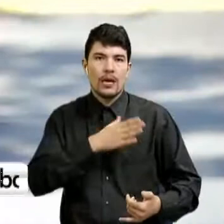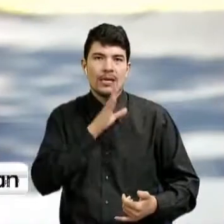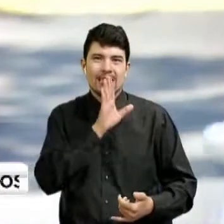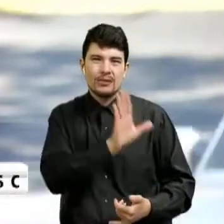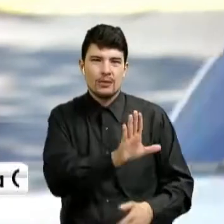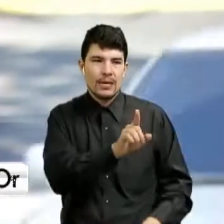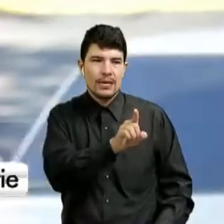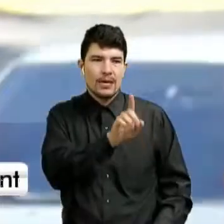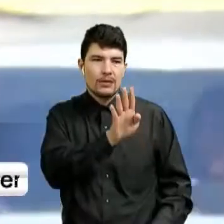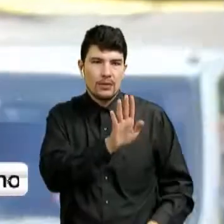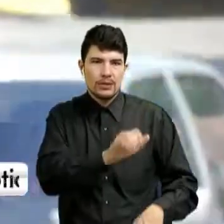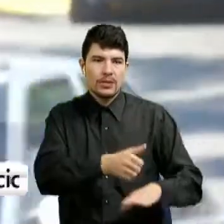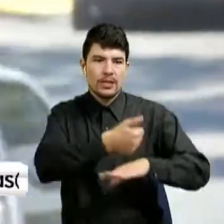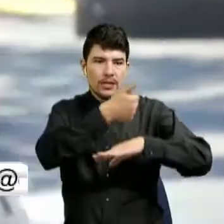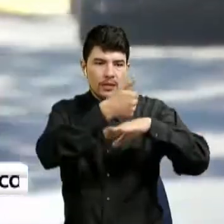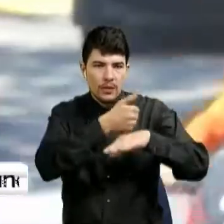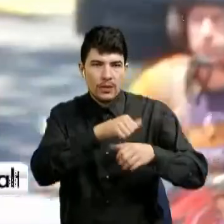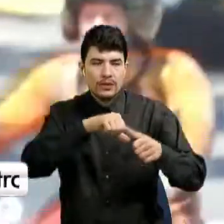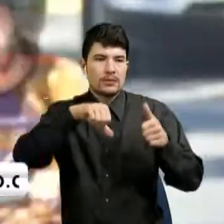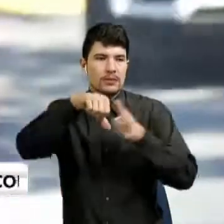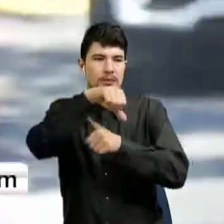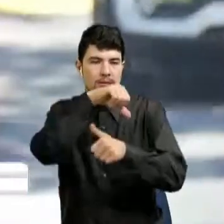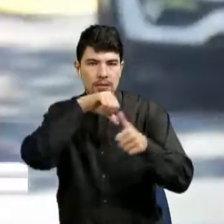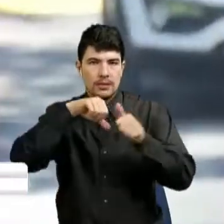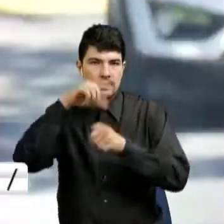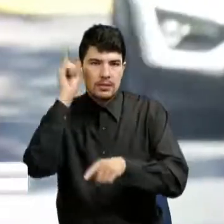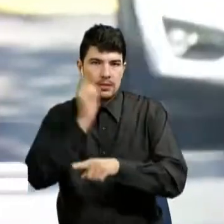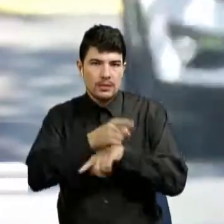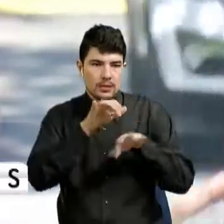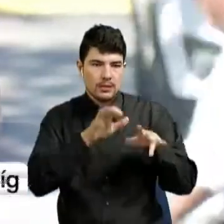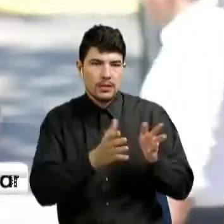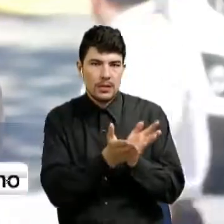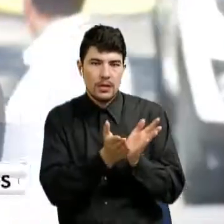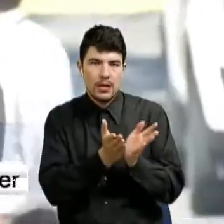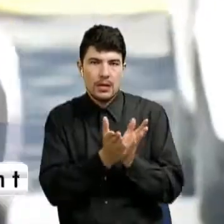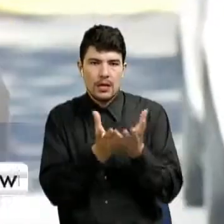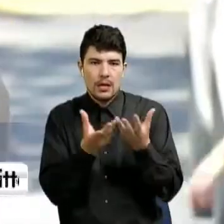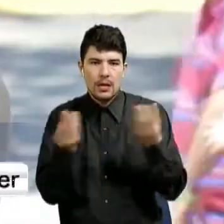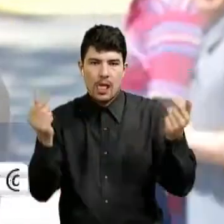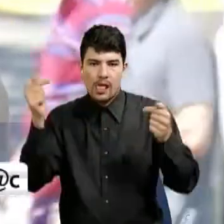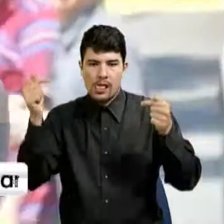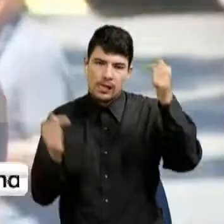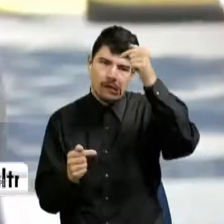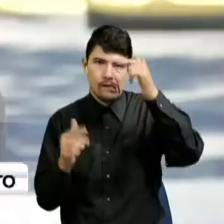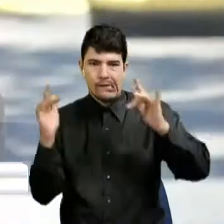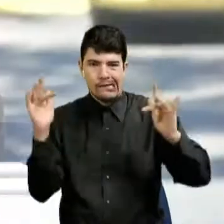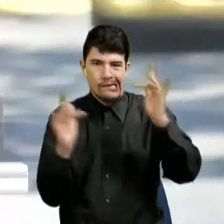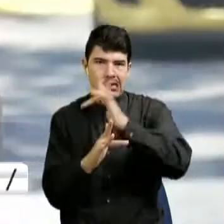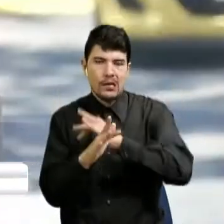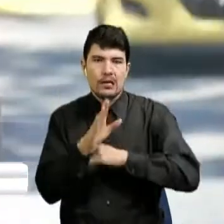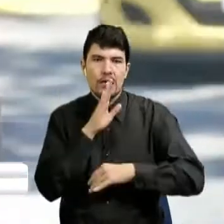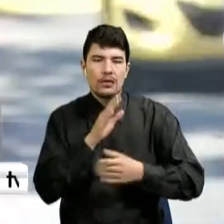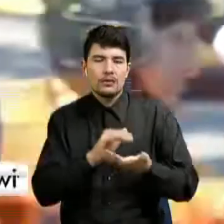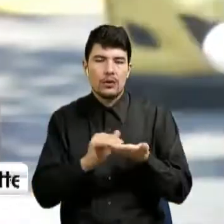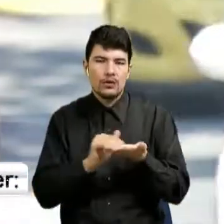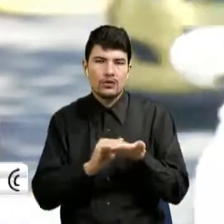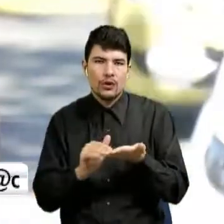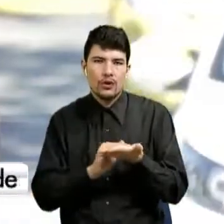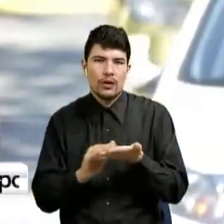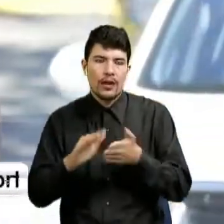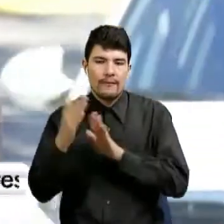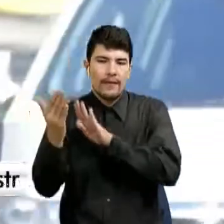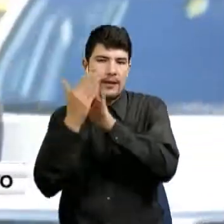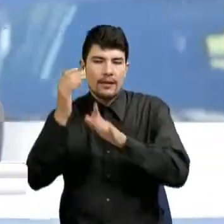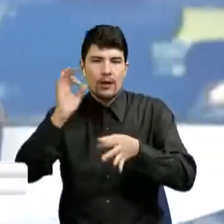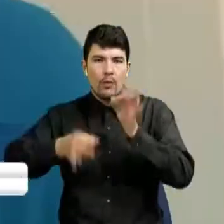14 rectores trasladados las diferencias entre las partes serán resueltas en los altos tribunales y los organismos de